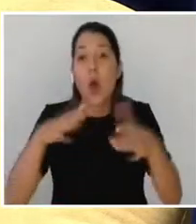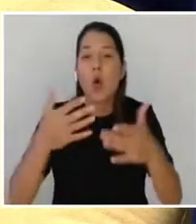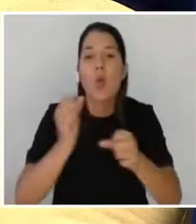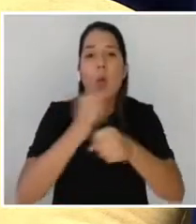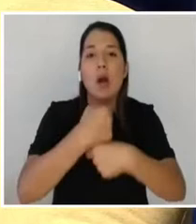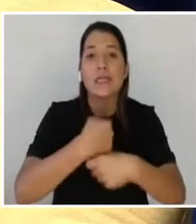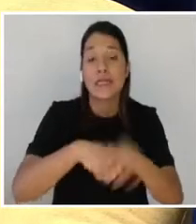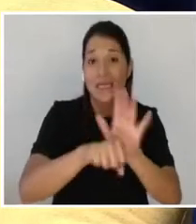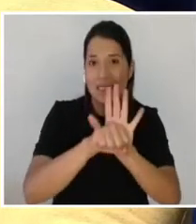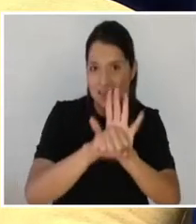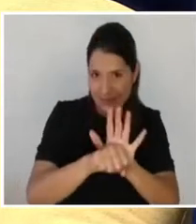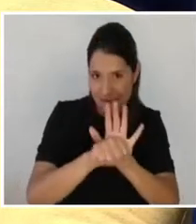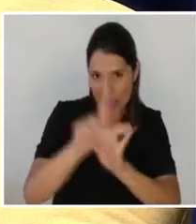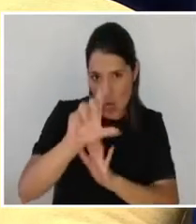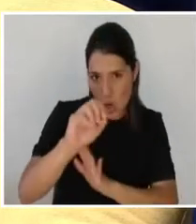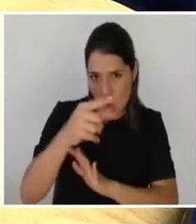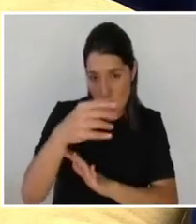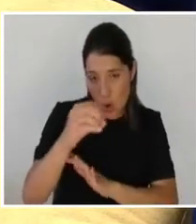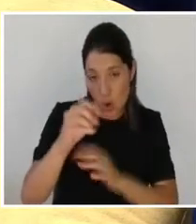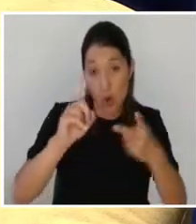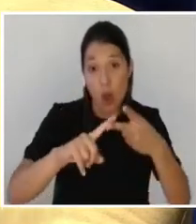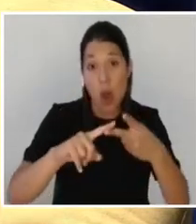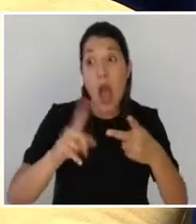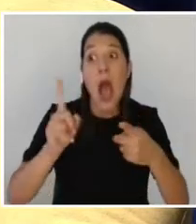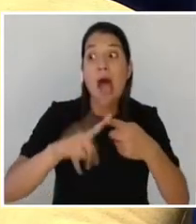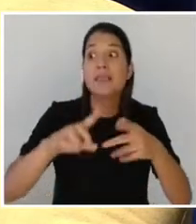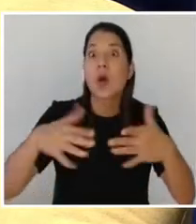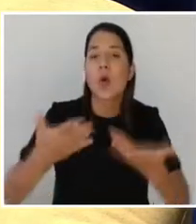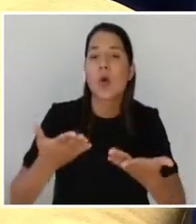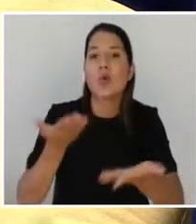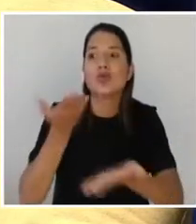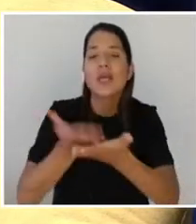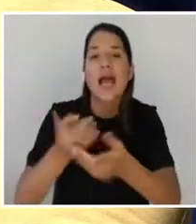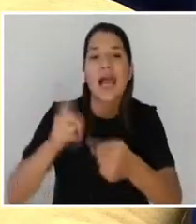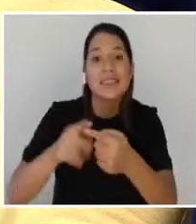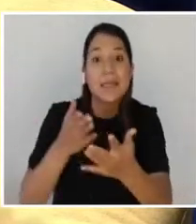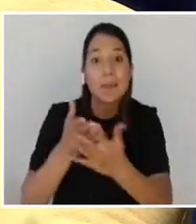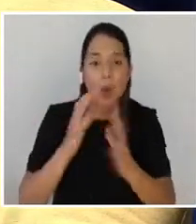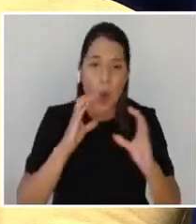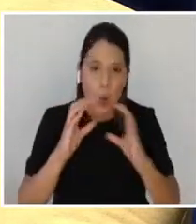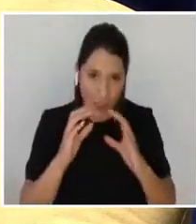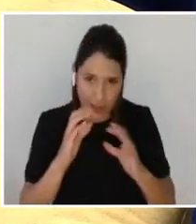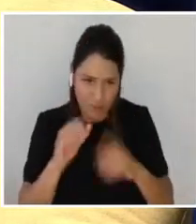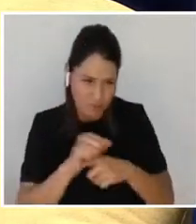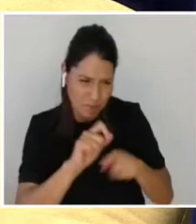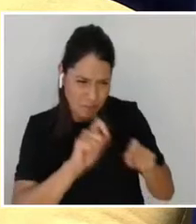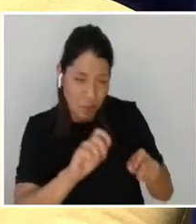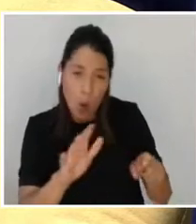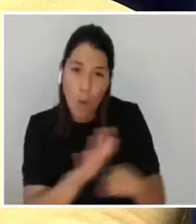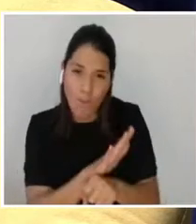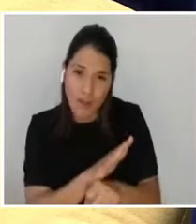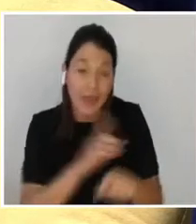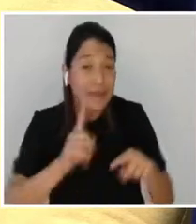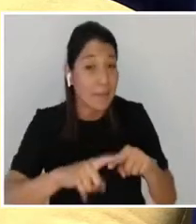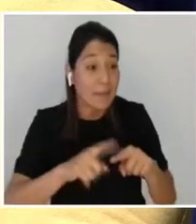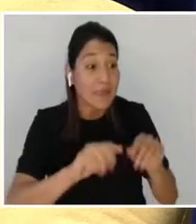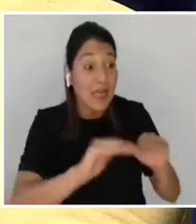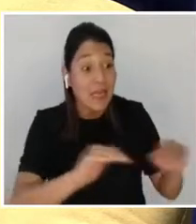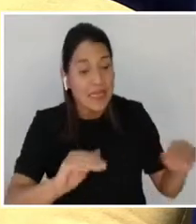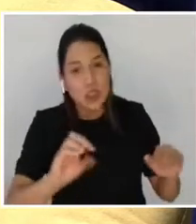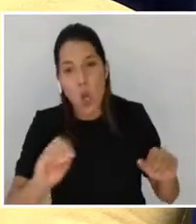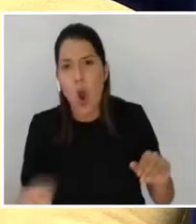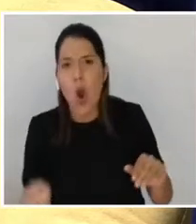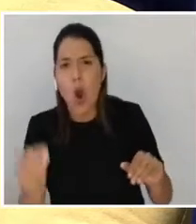a medios de comunicación. Entonces es una capacitación muy completa, dependiendo, ¿verdad? Si es niño, joven, ¿verdad? Porque siempre se le da